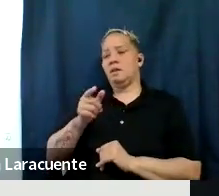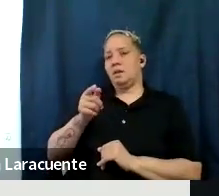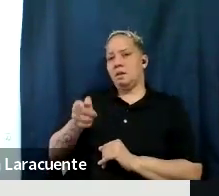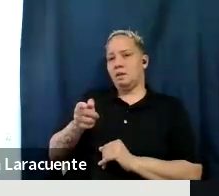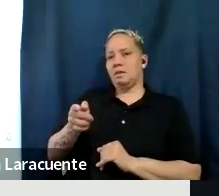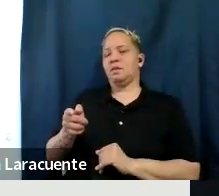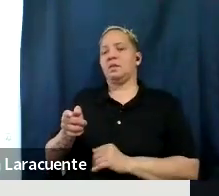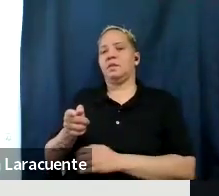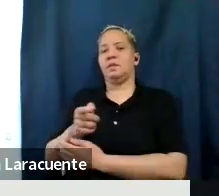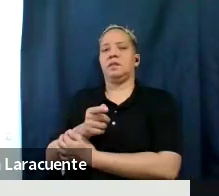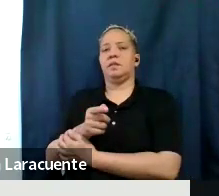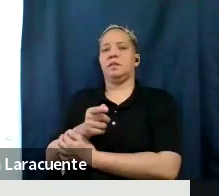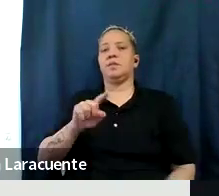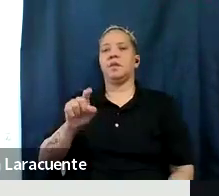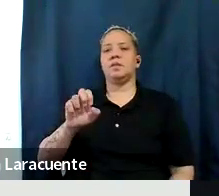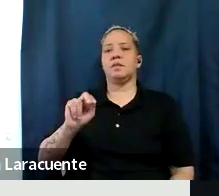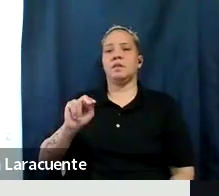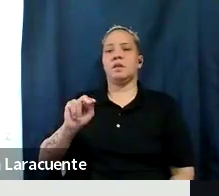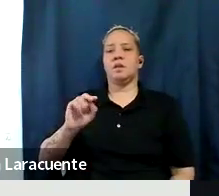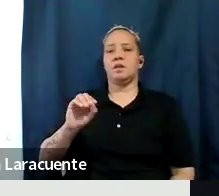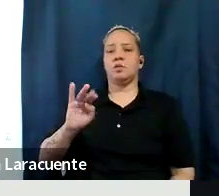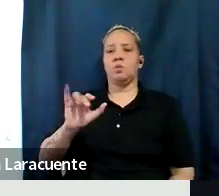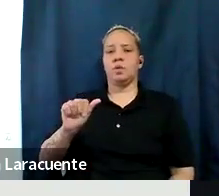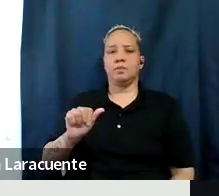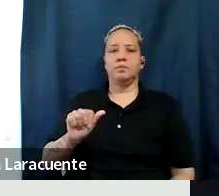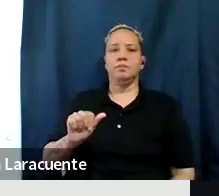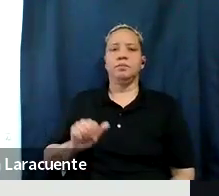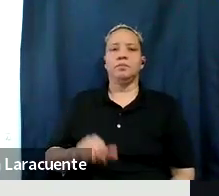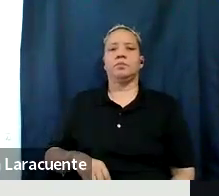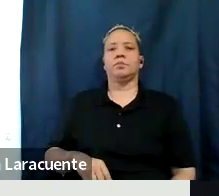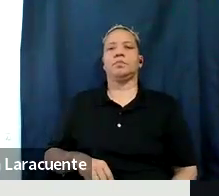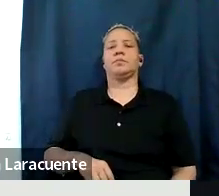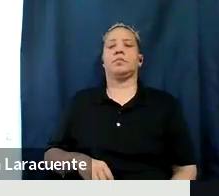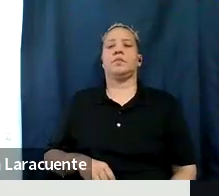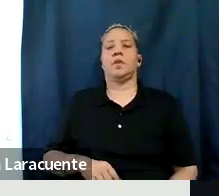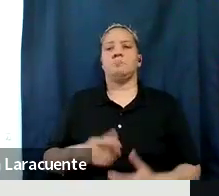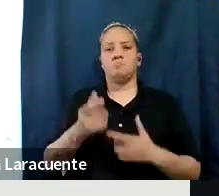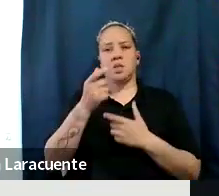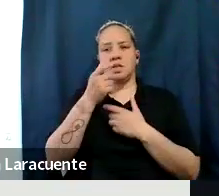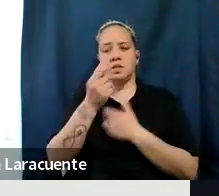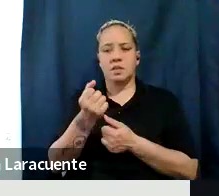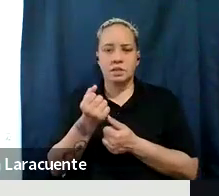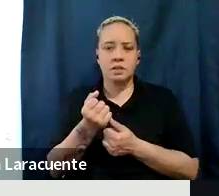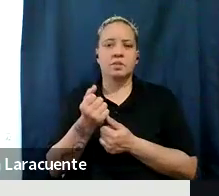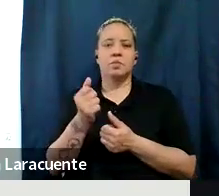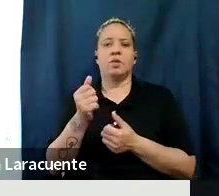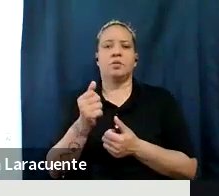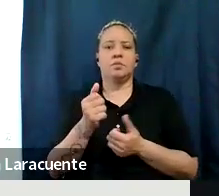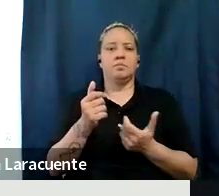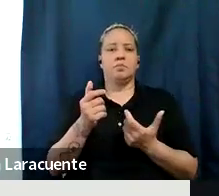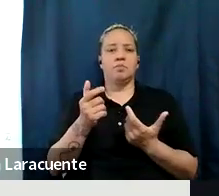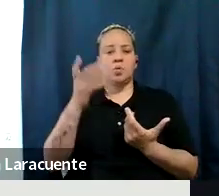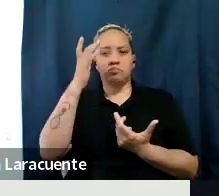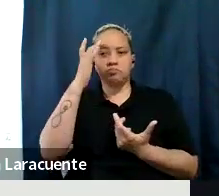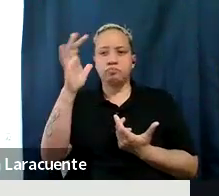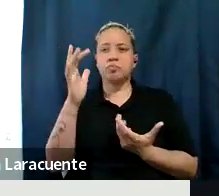a, a Zenobia Camprubí. Es una entrevista bastante interesante, se interesa mucho por su actividad intelectual,